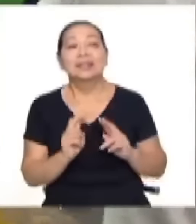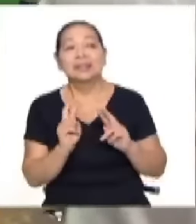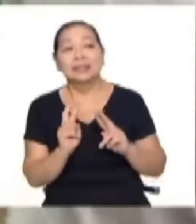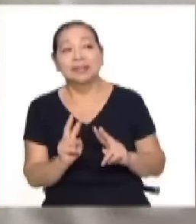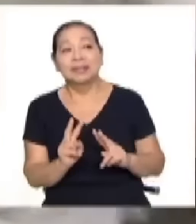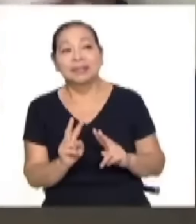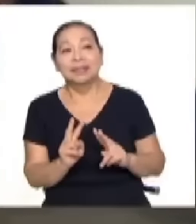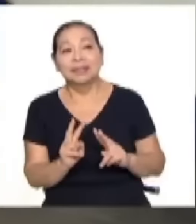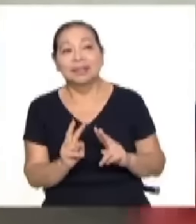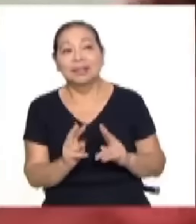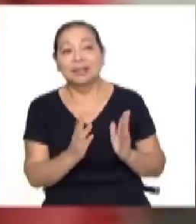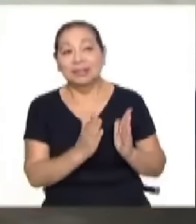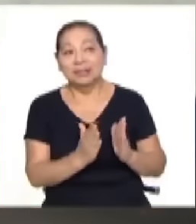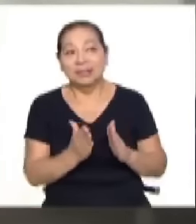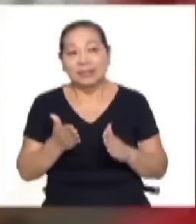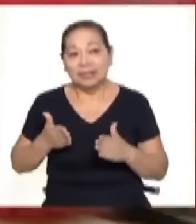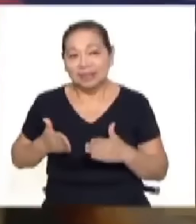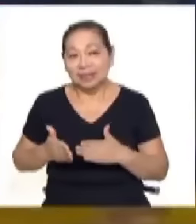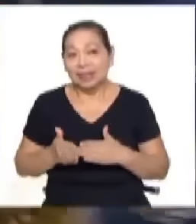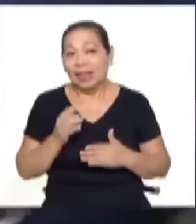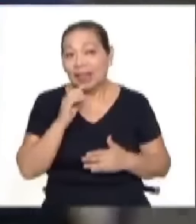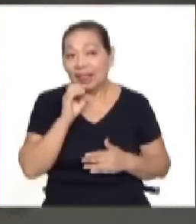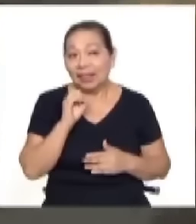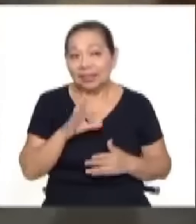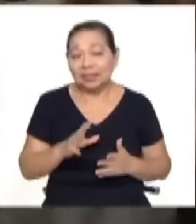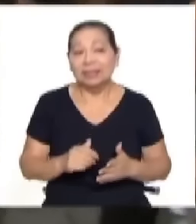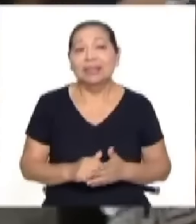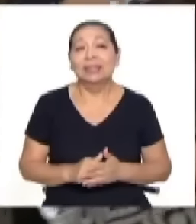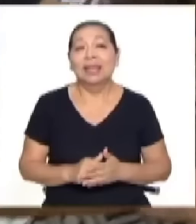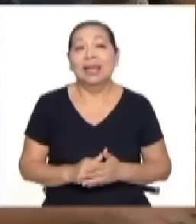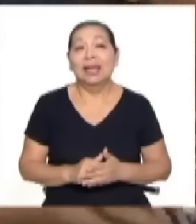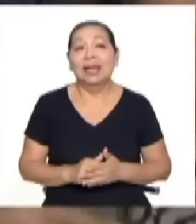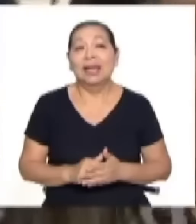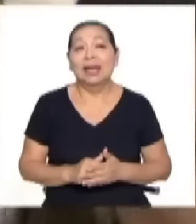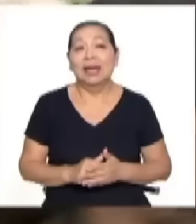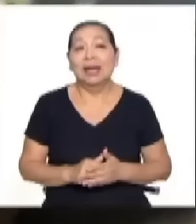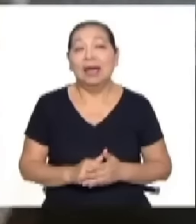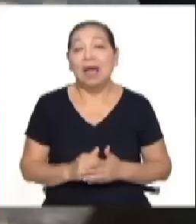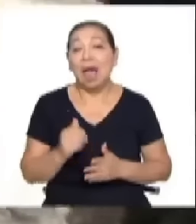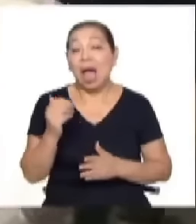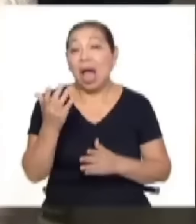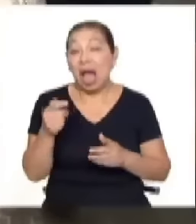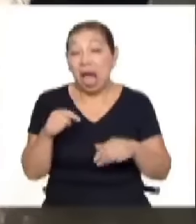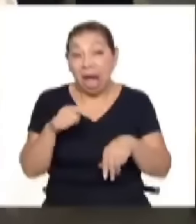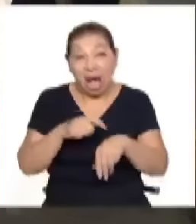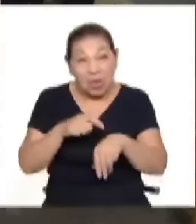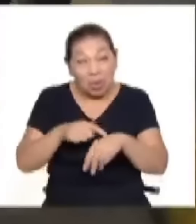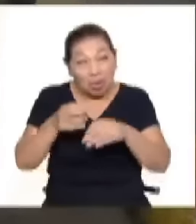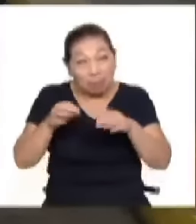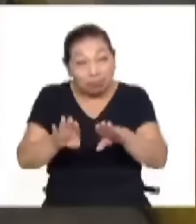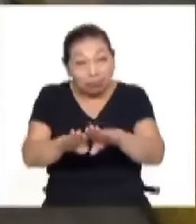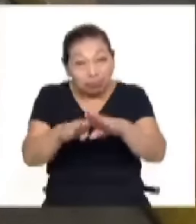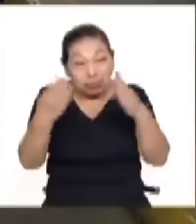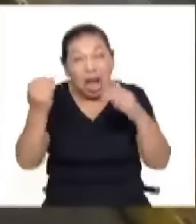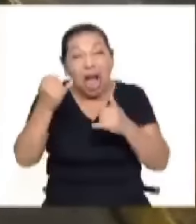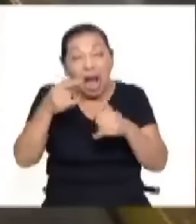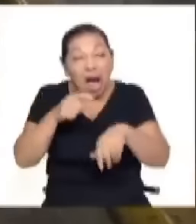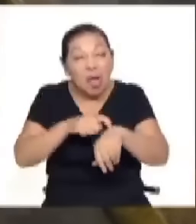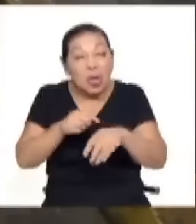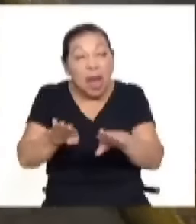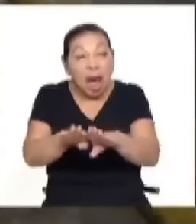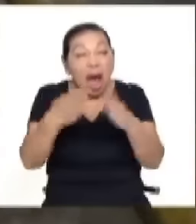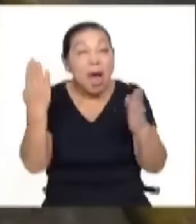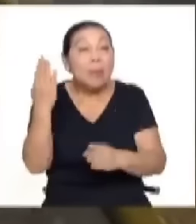Estábamos haciendo las coordinaciones para ingresar. Nos dicen que desde la medianoche es que se ha abierto este terminal pesquero